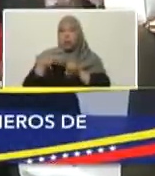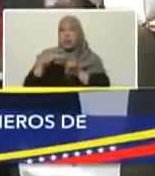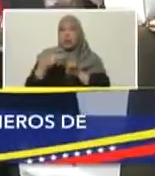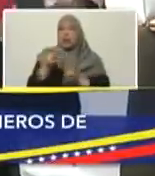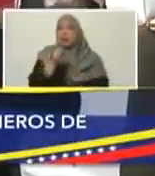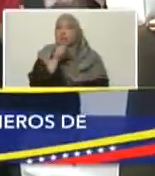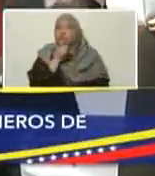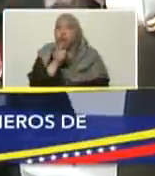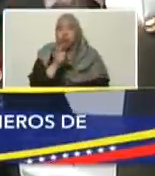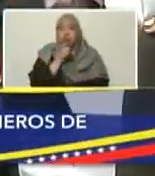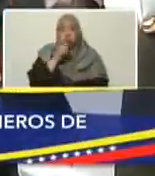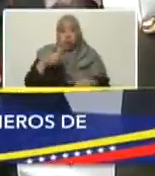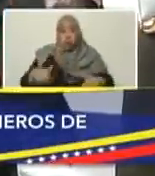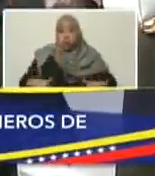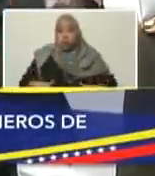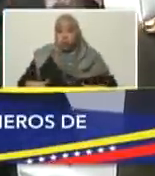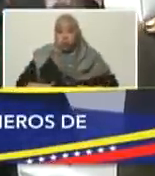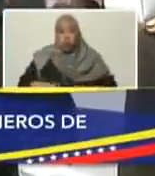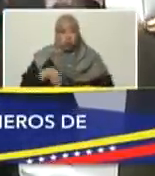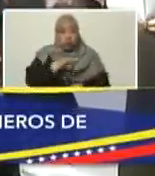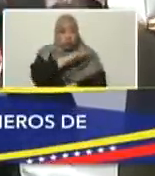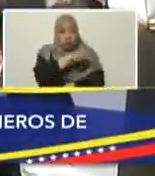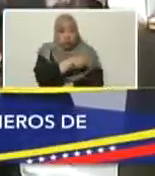momentos de exigencia.